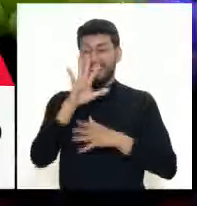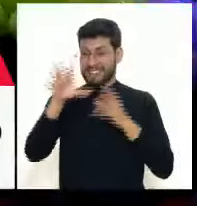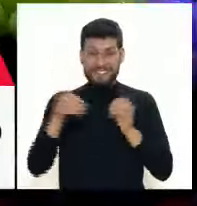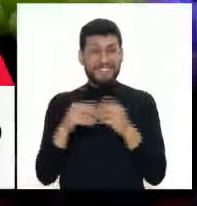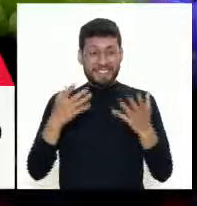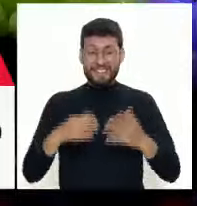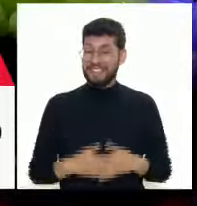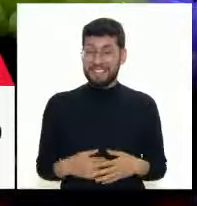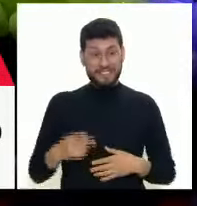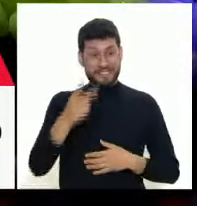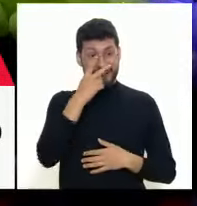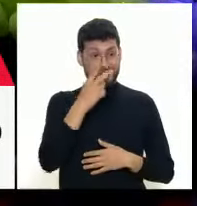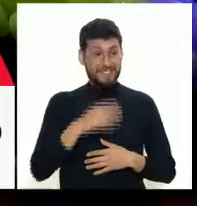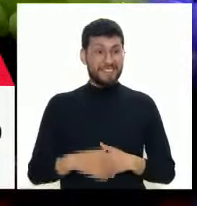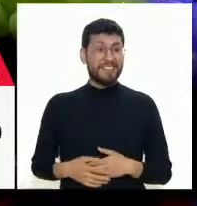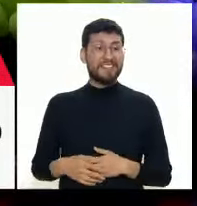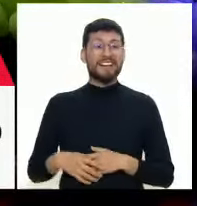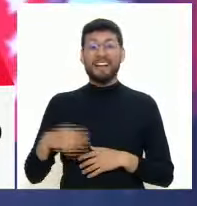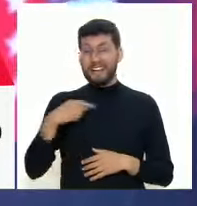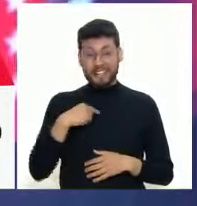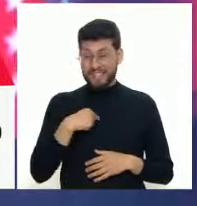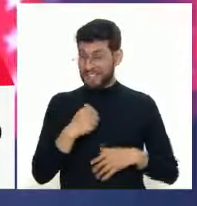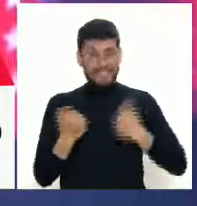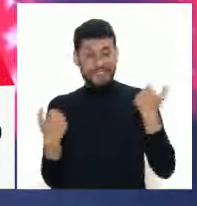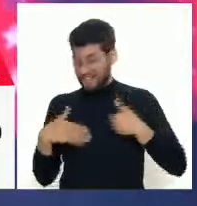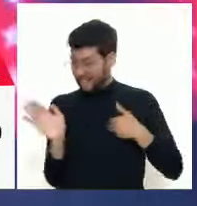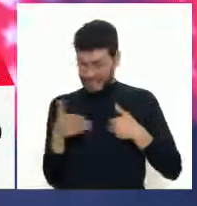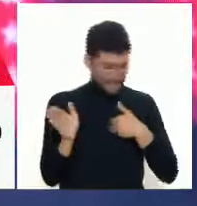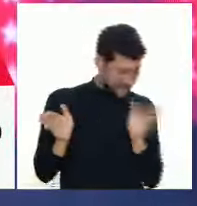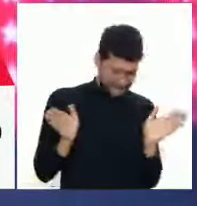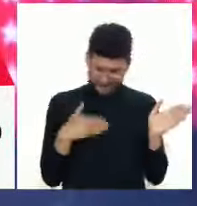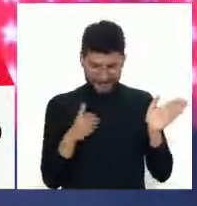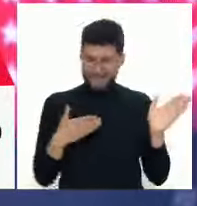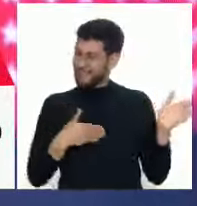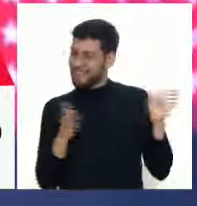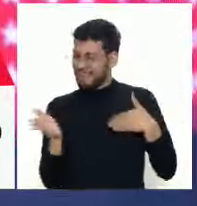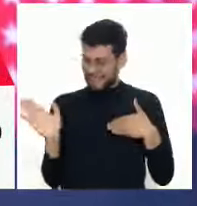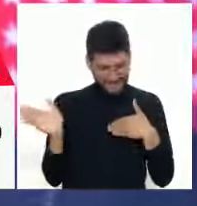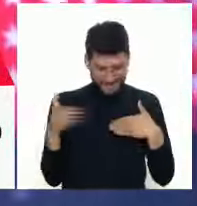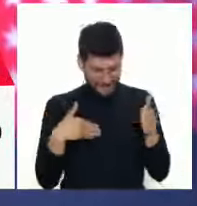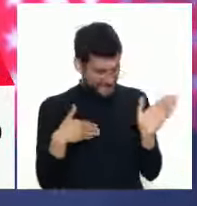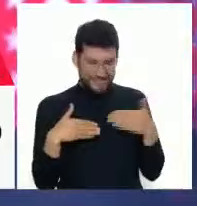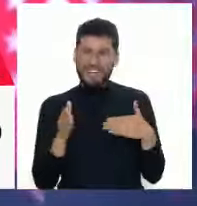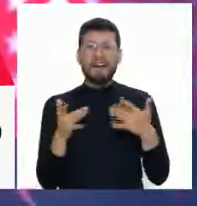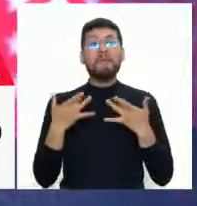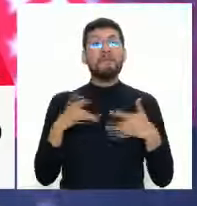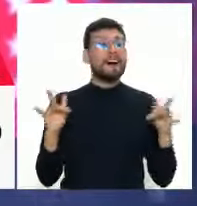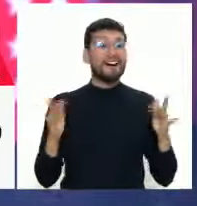por los niños. Miren. En este lado de aquí no hay nada, en el otro lado de acá tampoco no hay nada, en el otro lado de aquí no hay nada, ¡vacío!